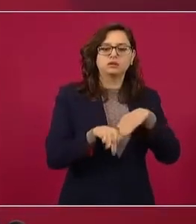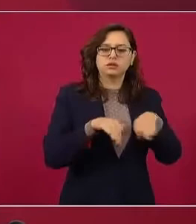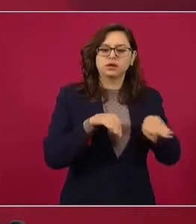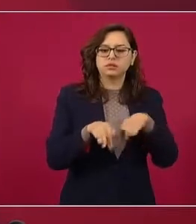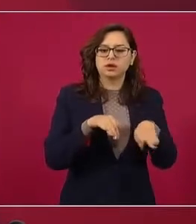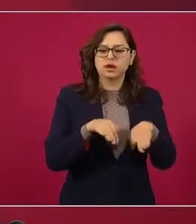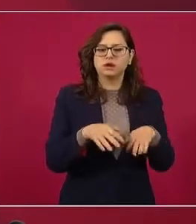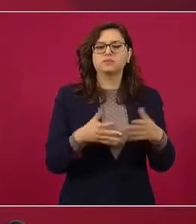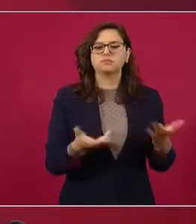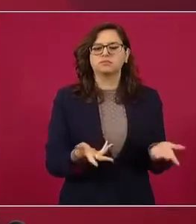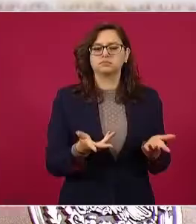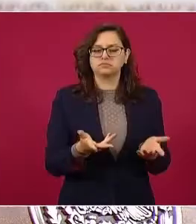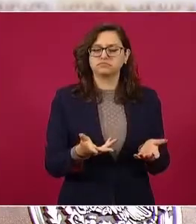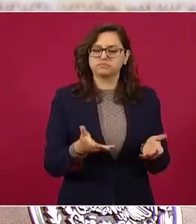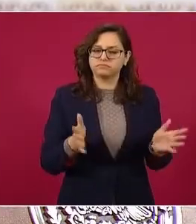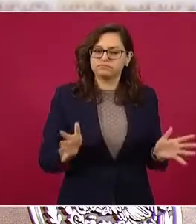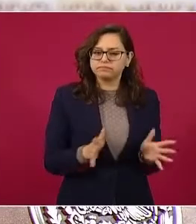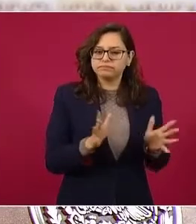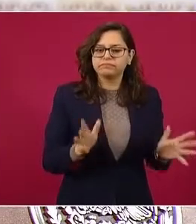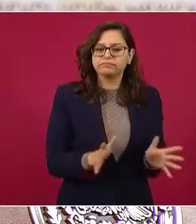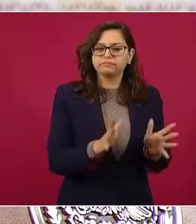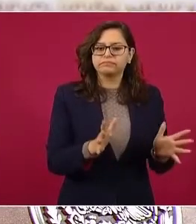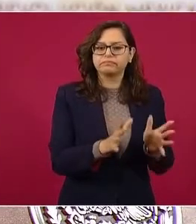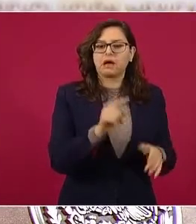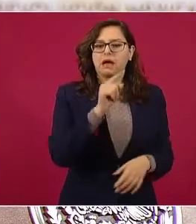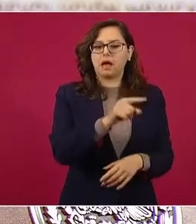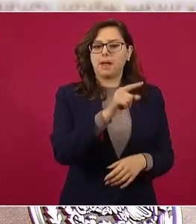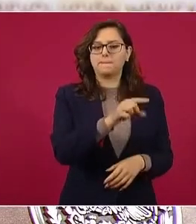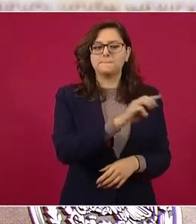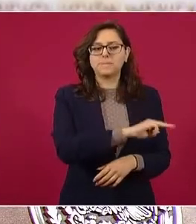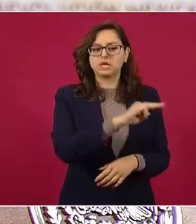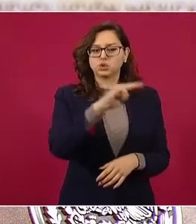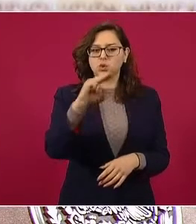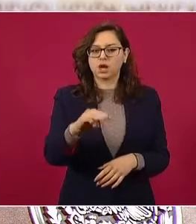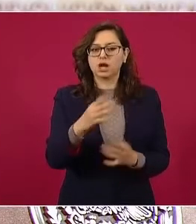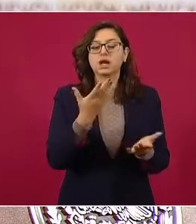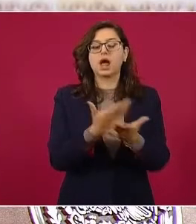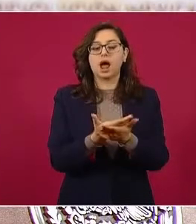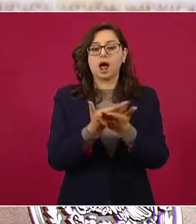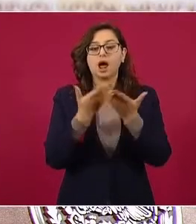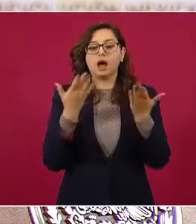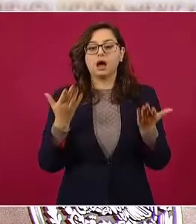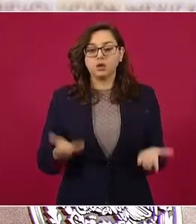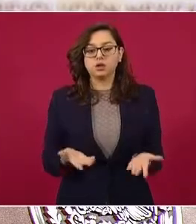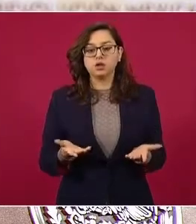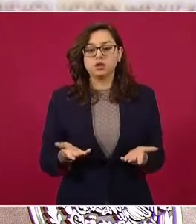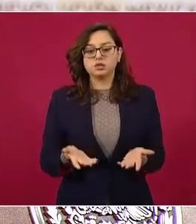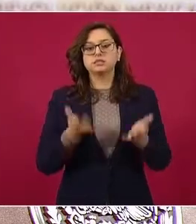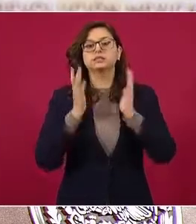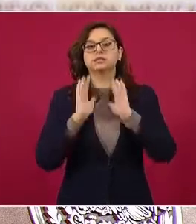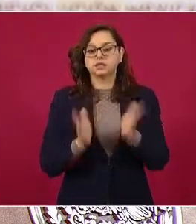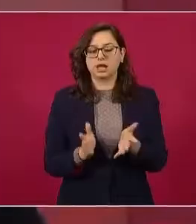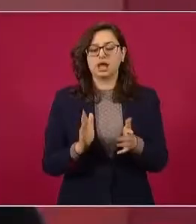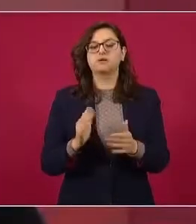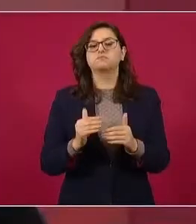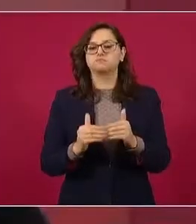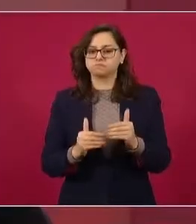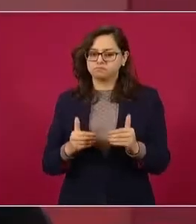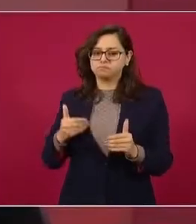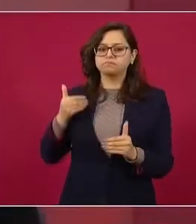Ya llevamos tiempo trabajando en esto y ahora se avanzó,